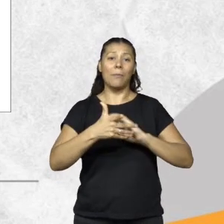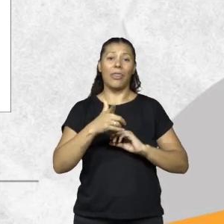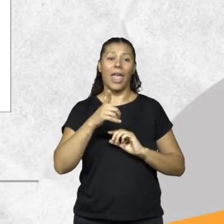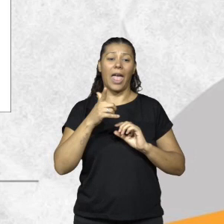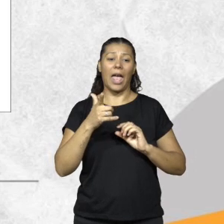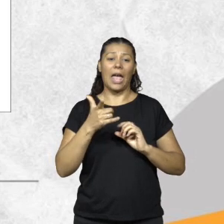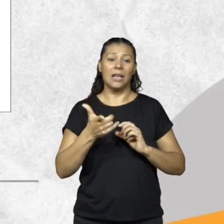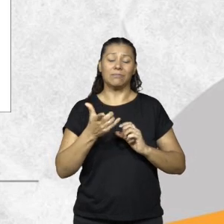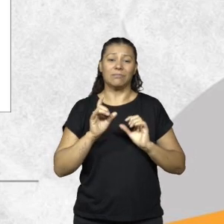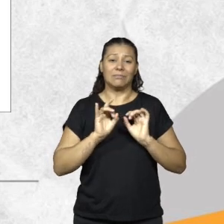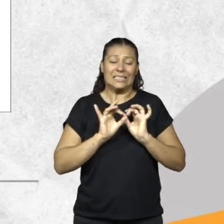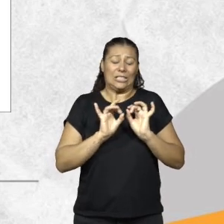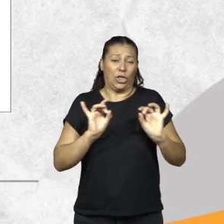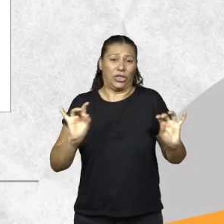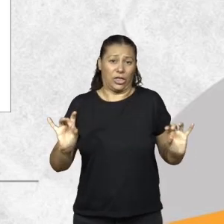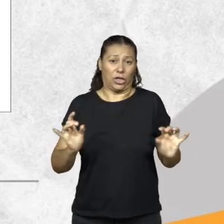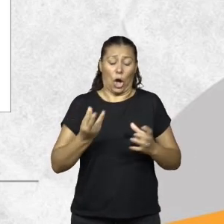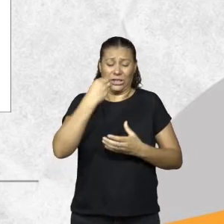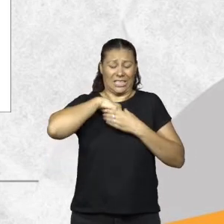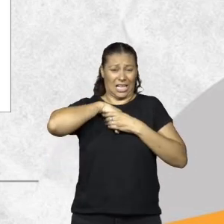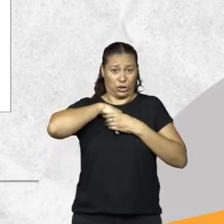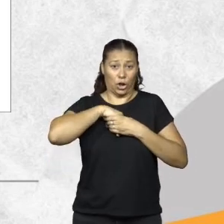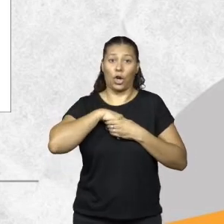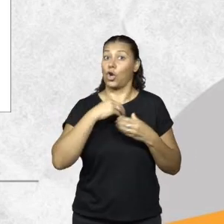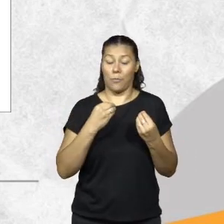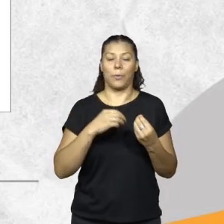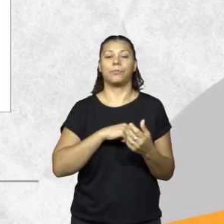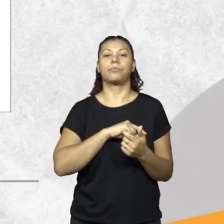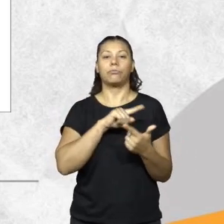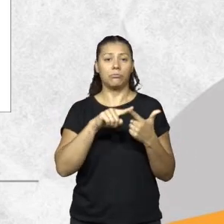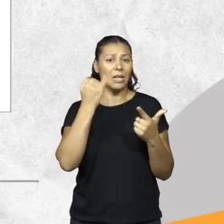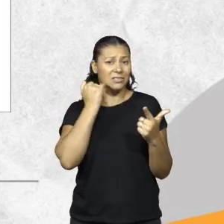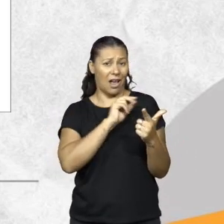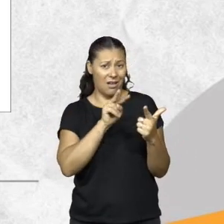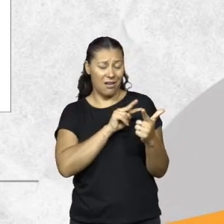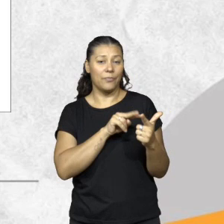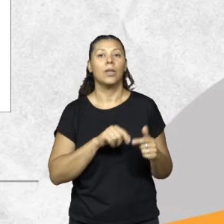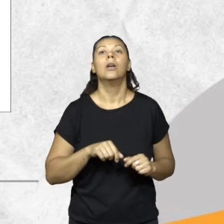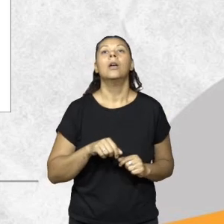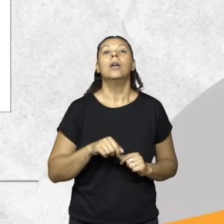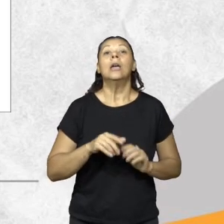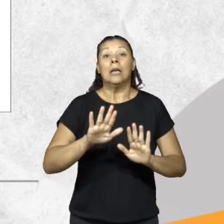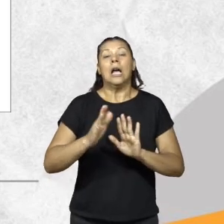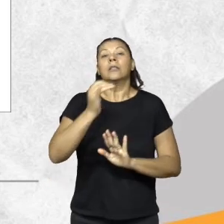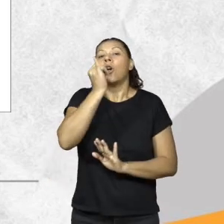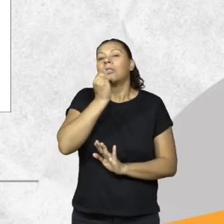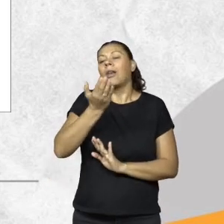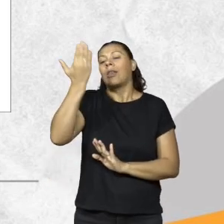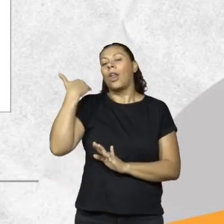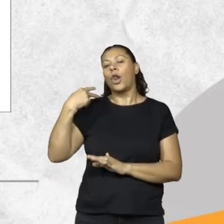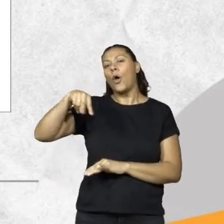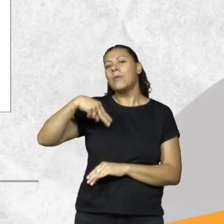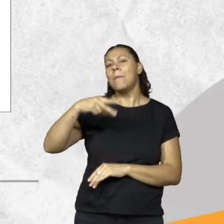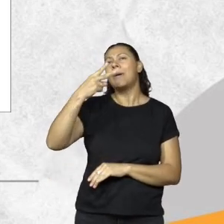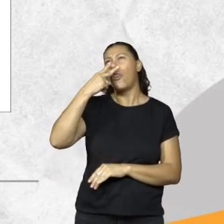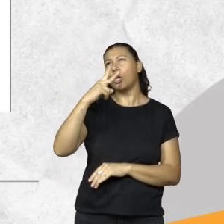bien. Lo que nos pasó en la provincia de Buenos Aires es que en noviembre del